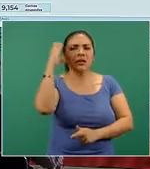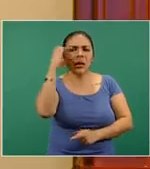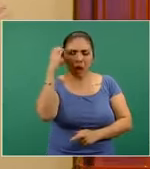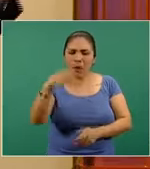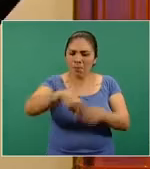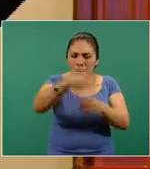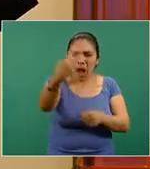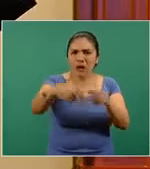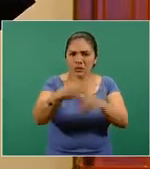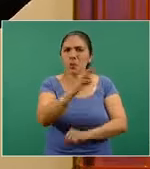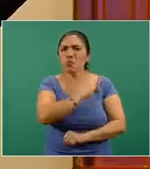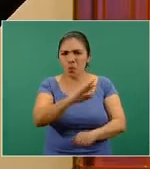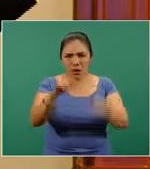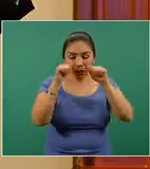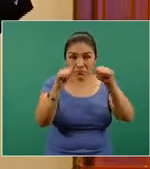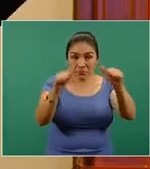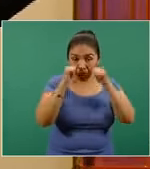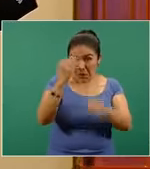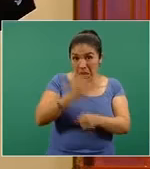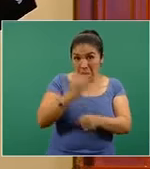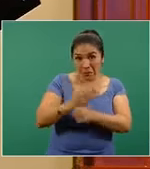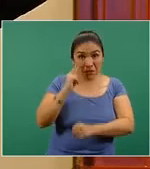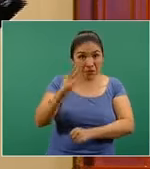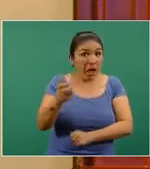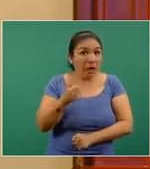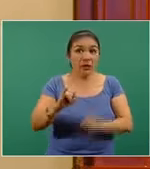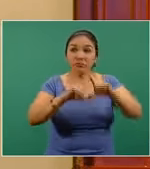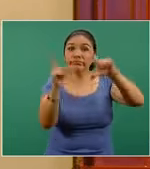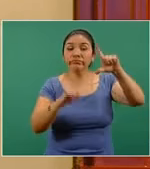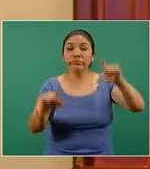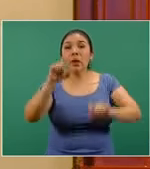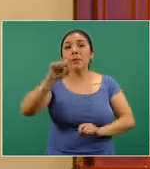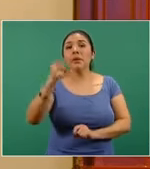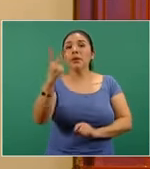camas generales en este momento. A nivel nacional,